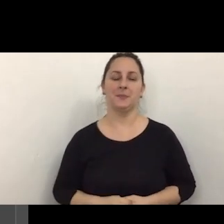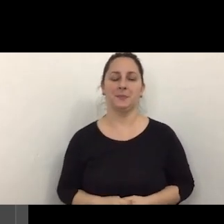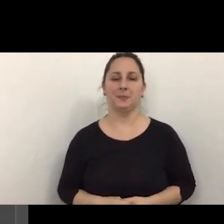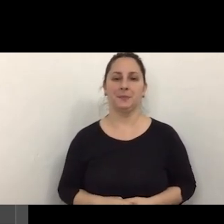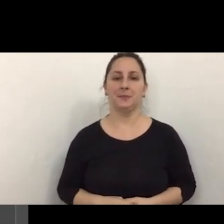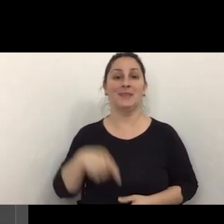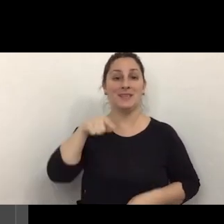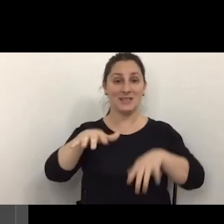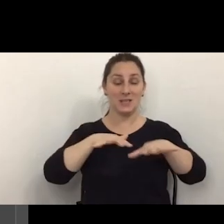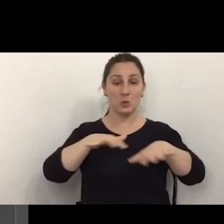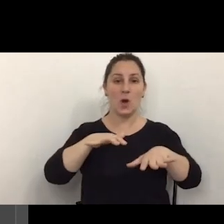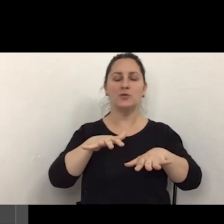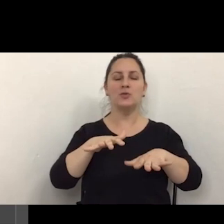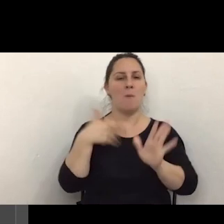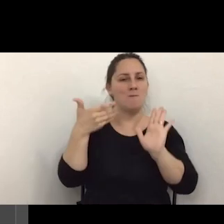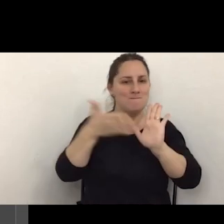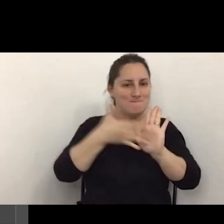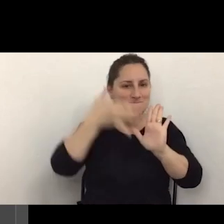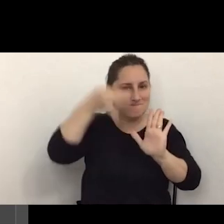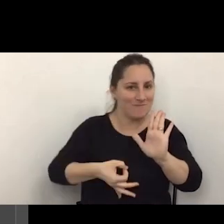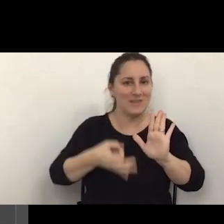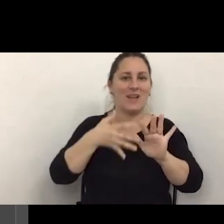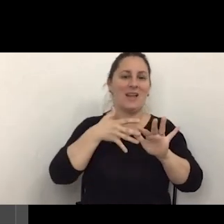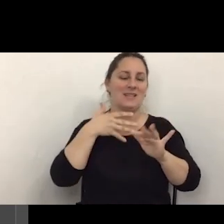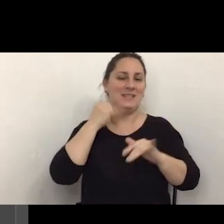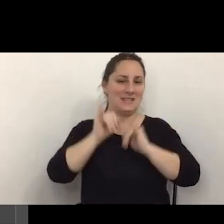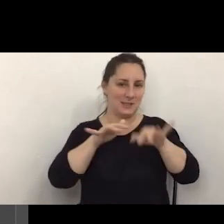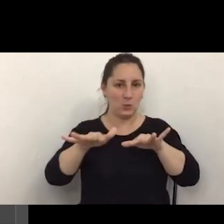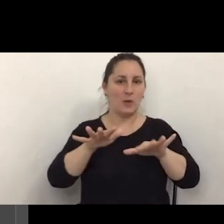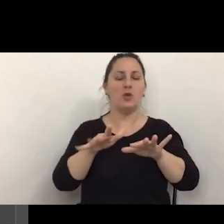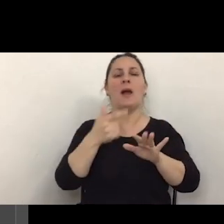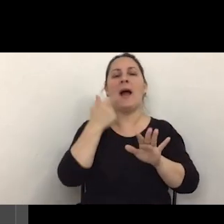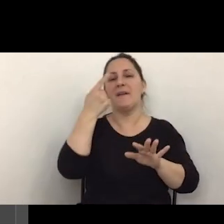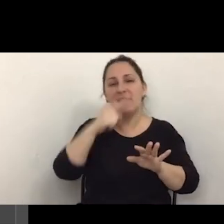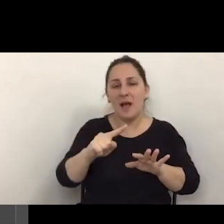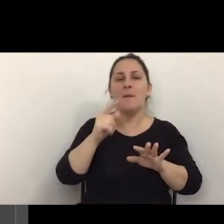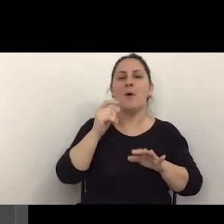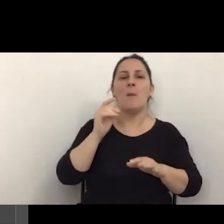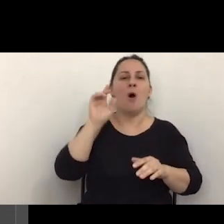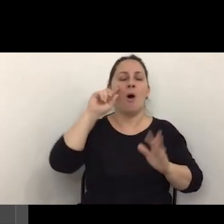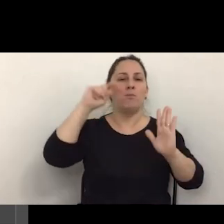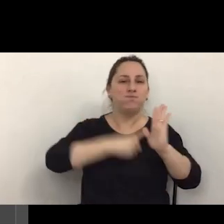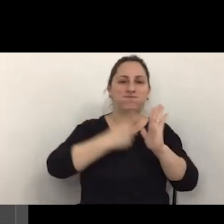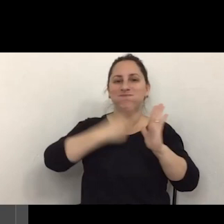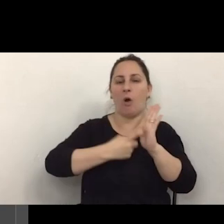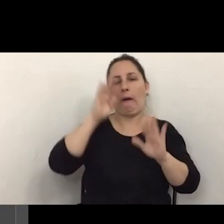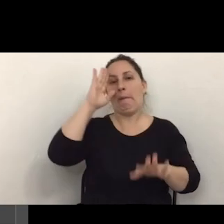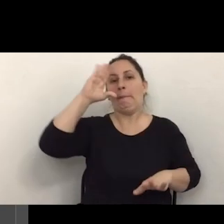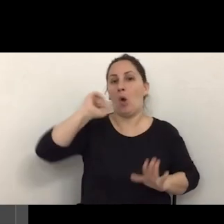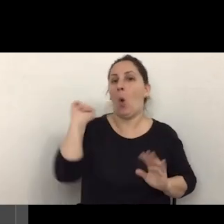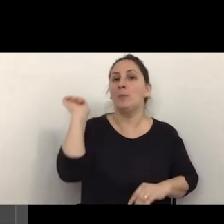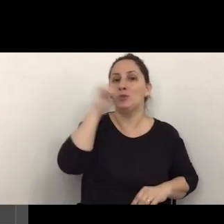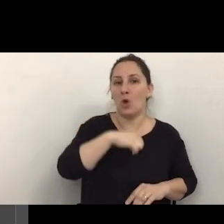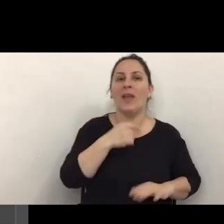Estas situaciones no han sido demostradas en el caso en el que se han acreditado en definitiva, las omisiones se han acreditado en definitiva, o